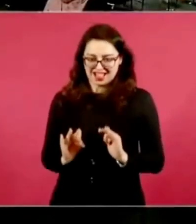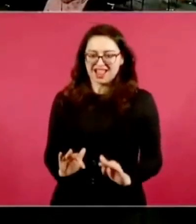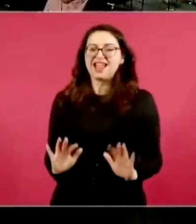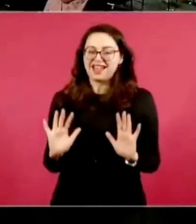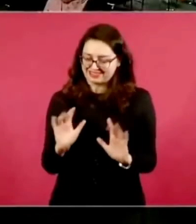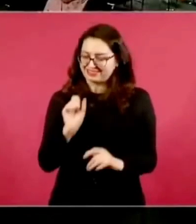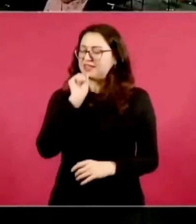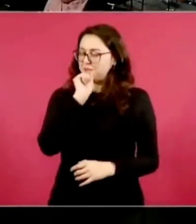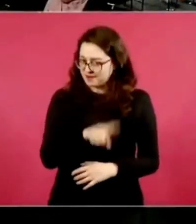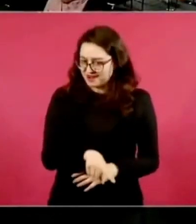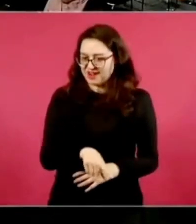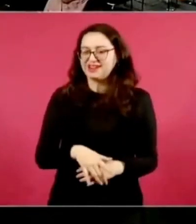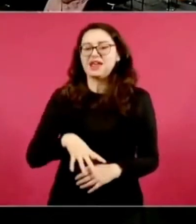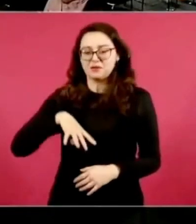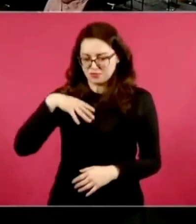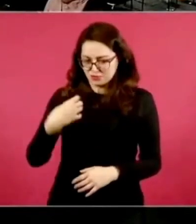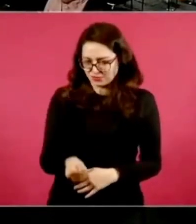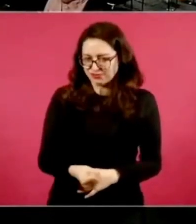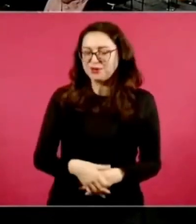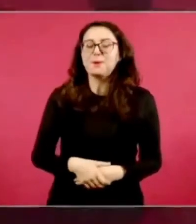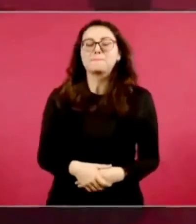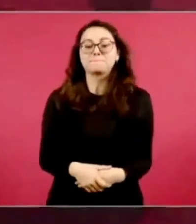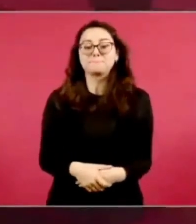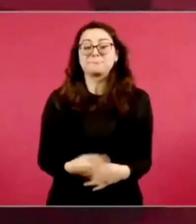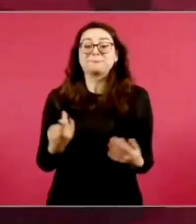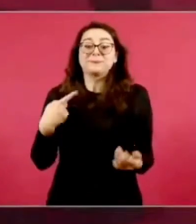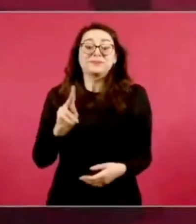nos ayuda mucho.